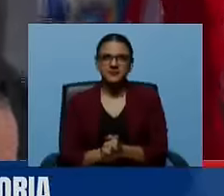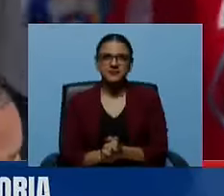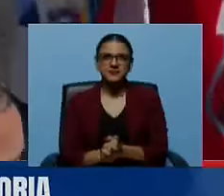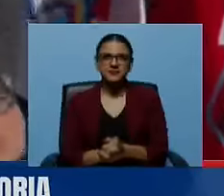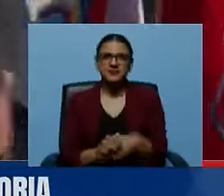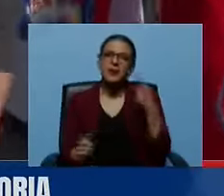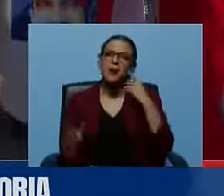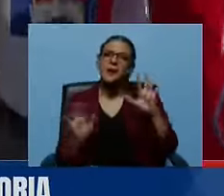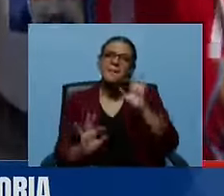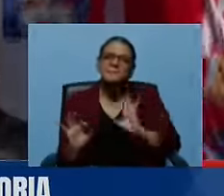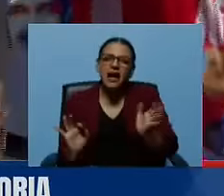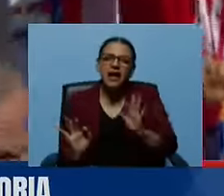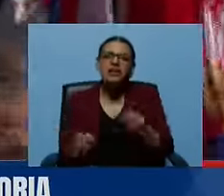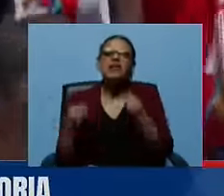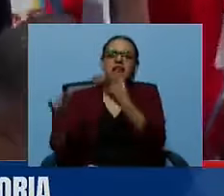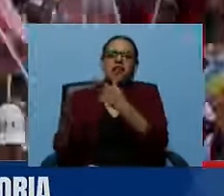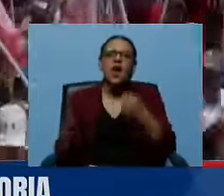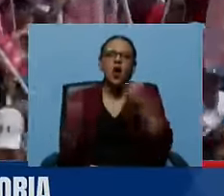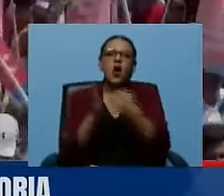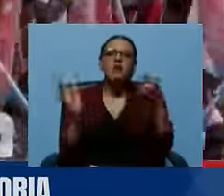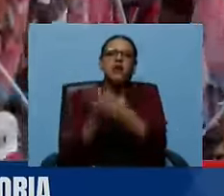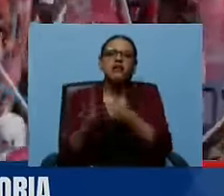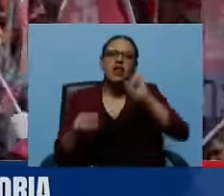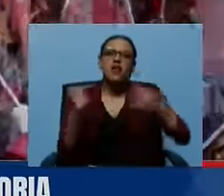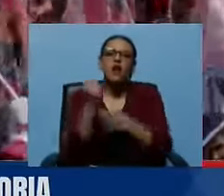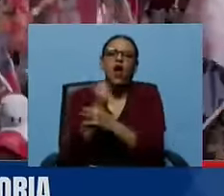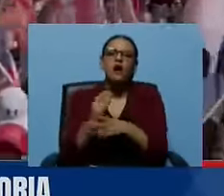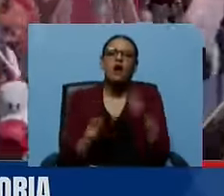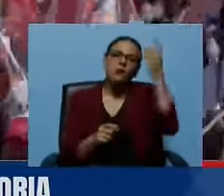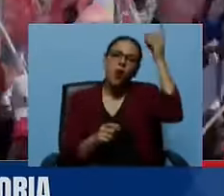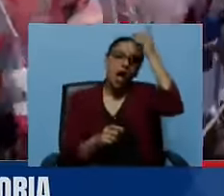Parece que le va a dar un golpe de estado a Guaidó.